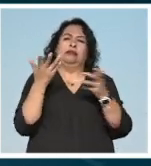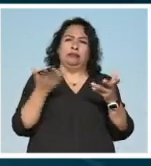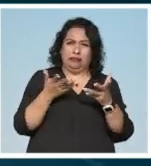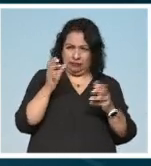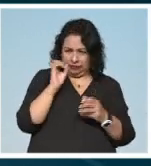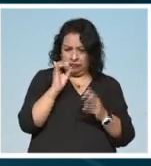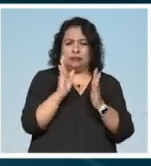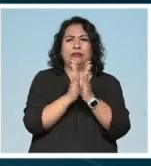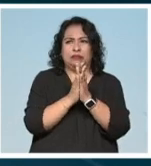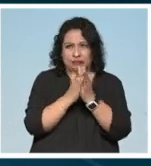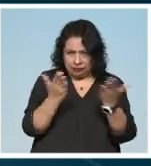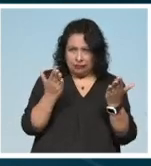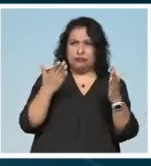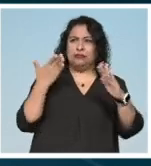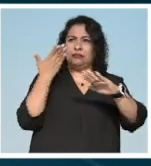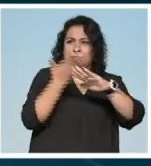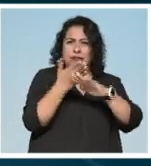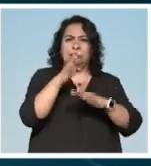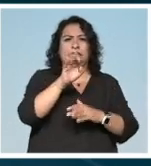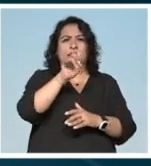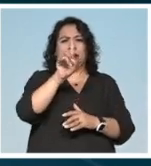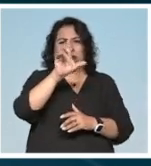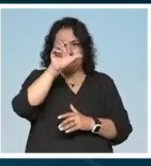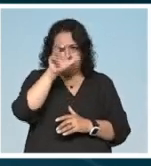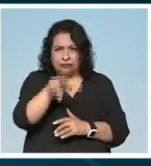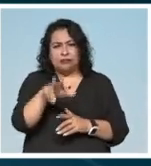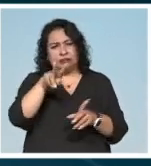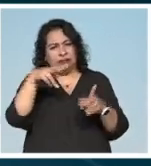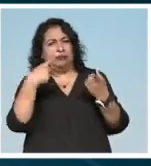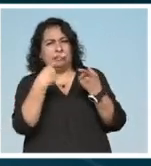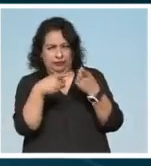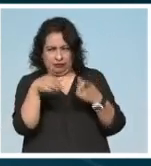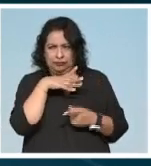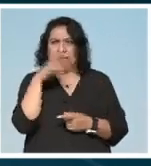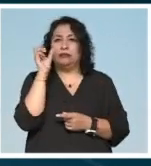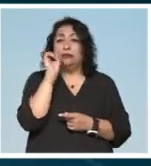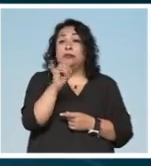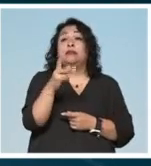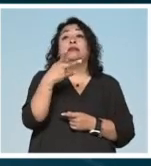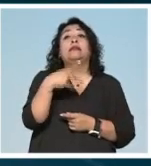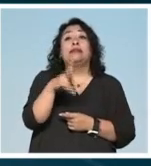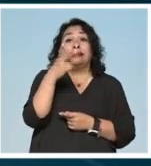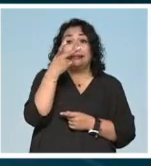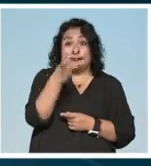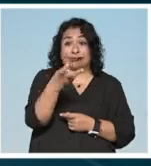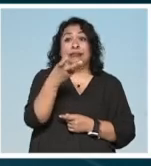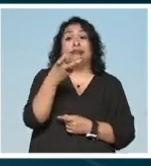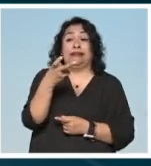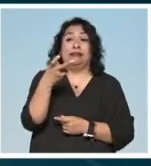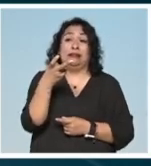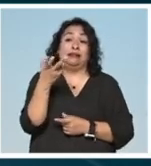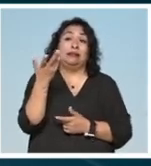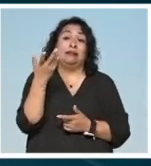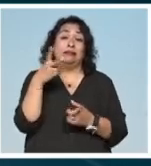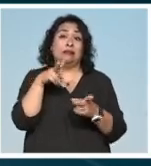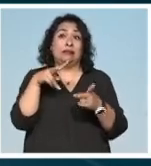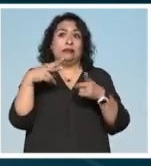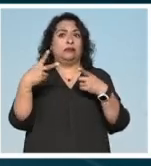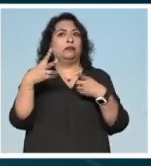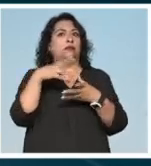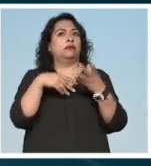y libros que atacan al EZLN, que dan otros puntos de vista. Evidentemente estos documentales son un punto de vista